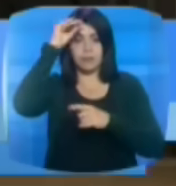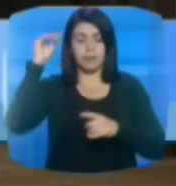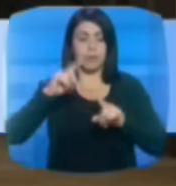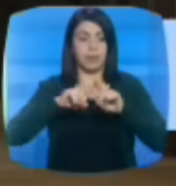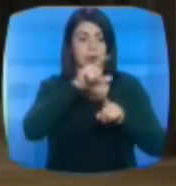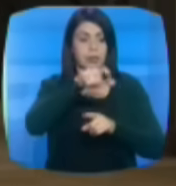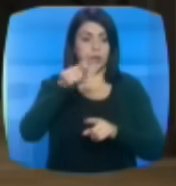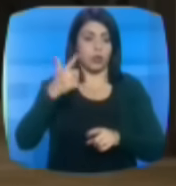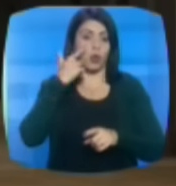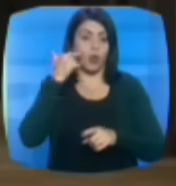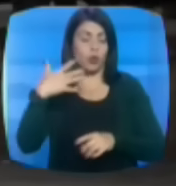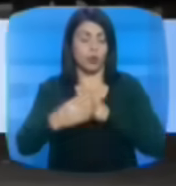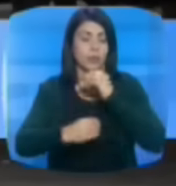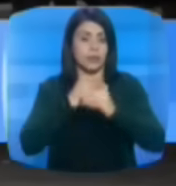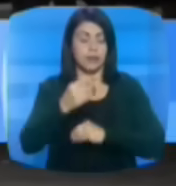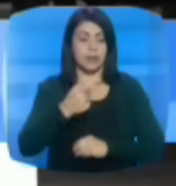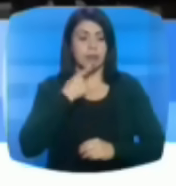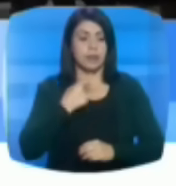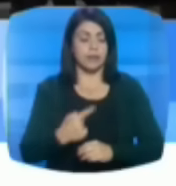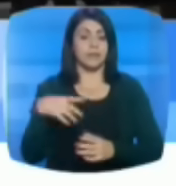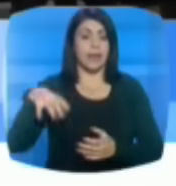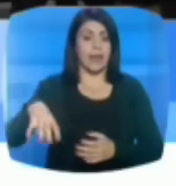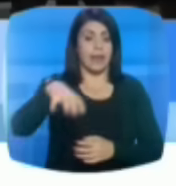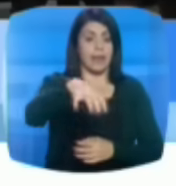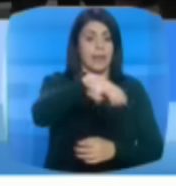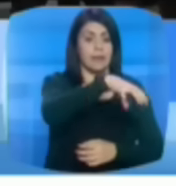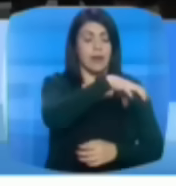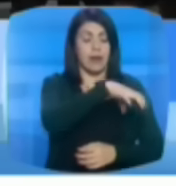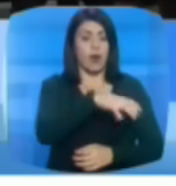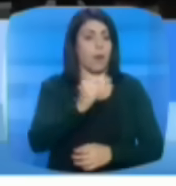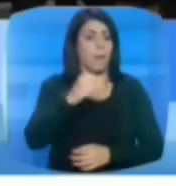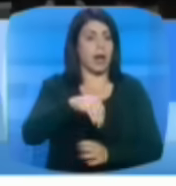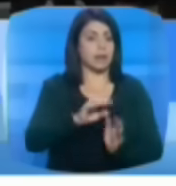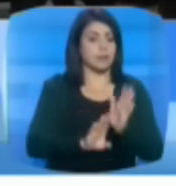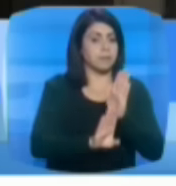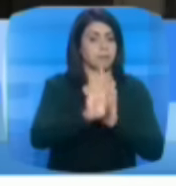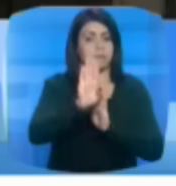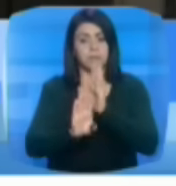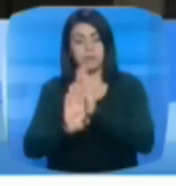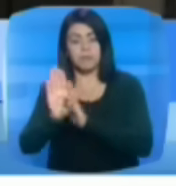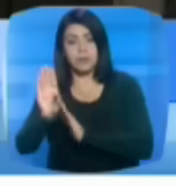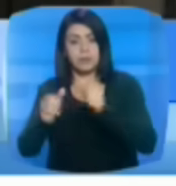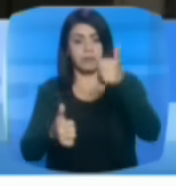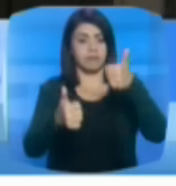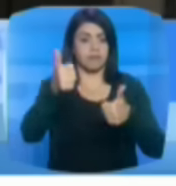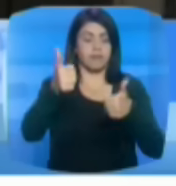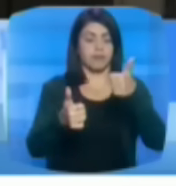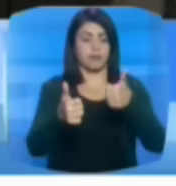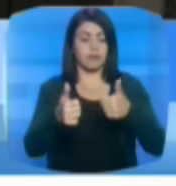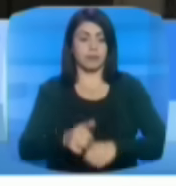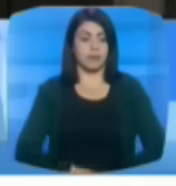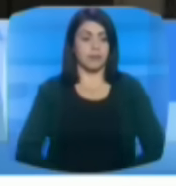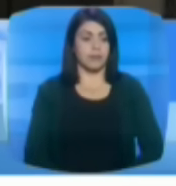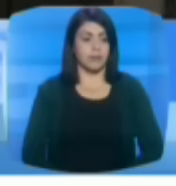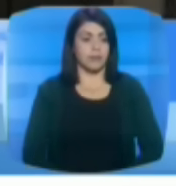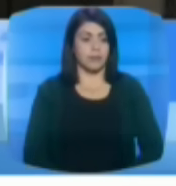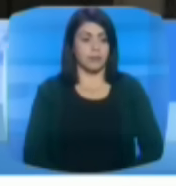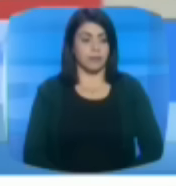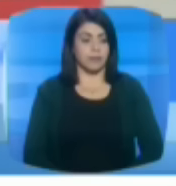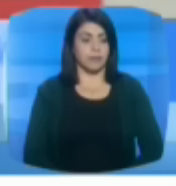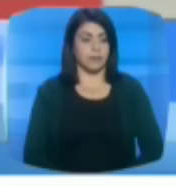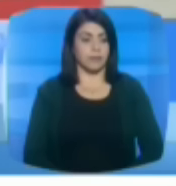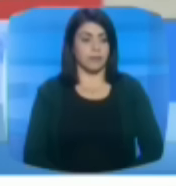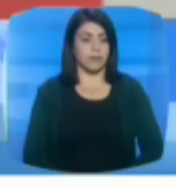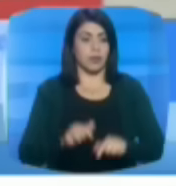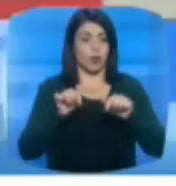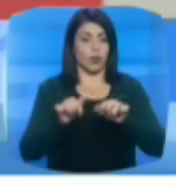electoral, tradicionalmente se conoce qué estados inclinarán su tendencia o apoyo a un candidato u otro.